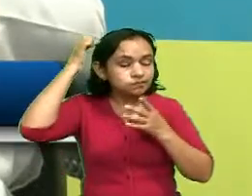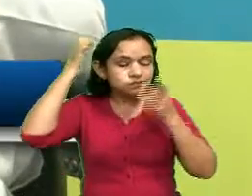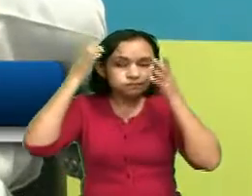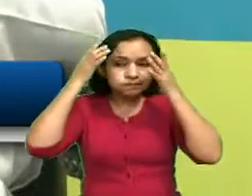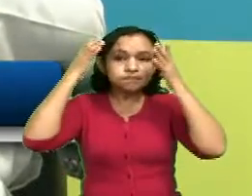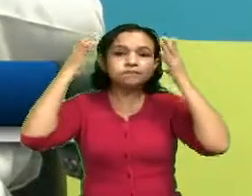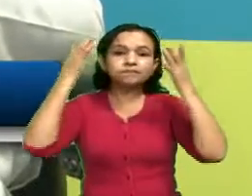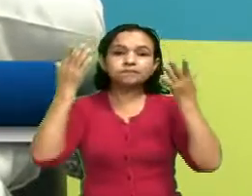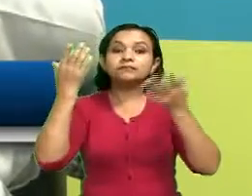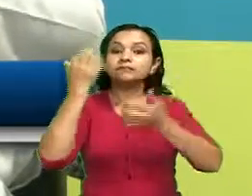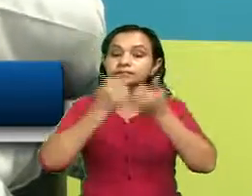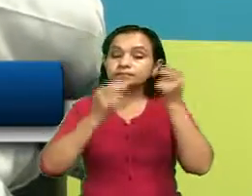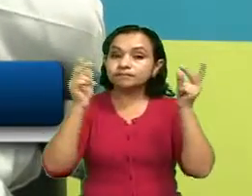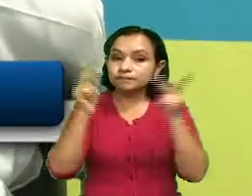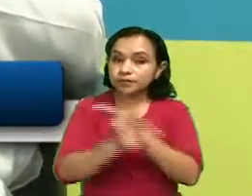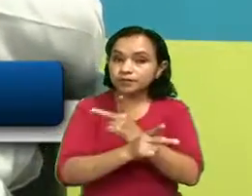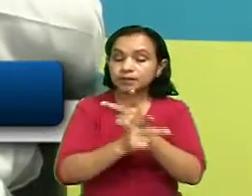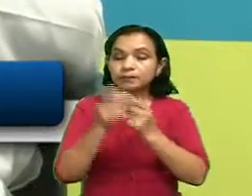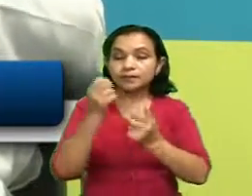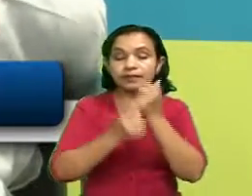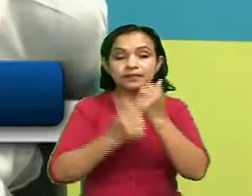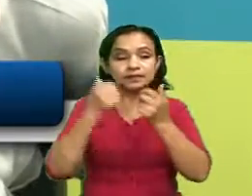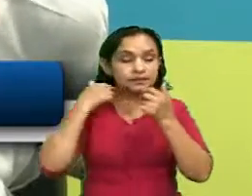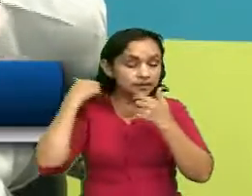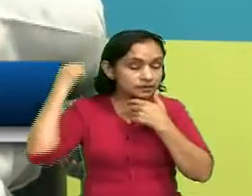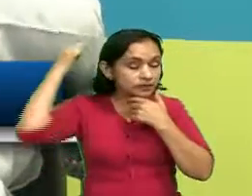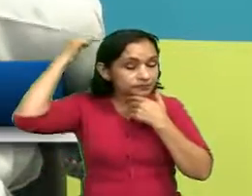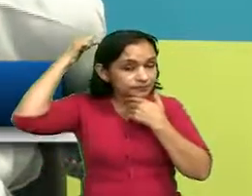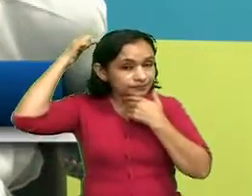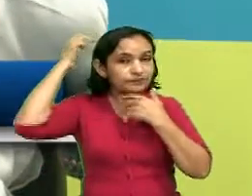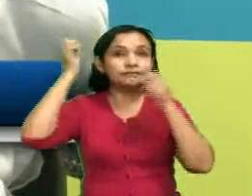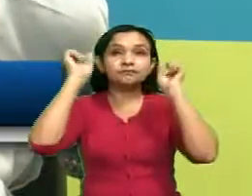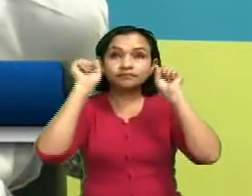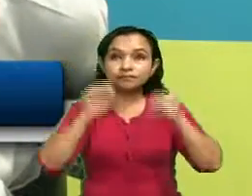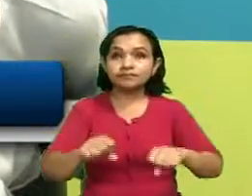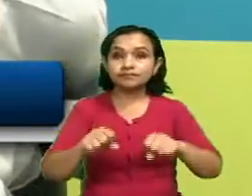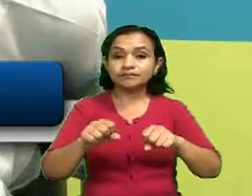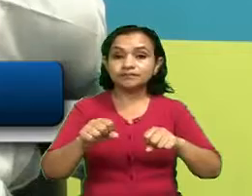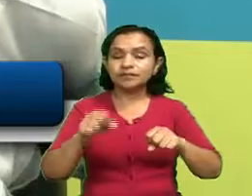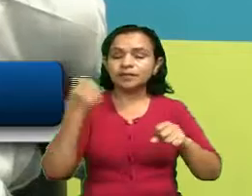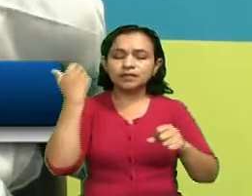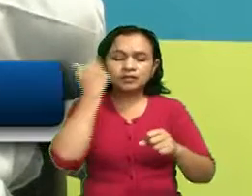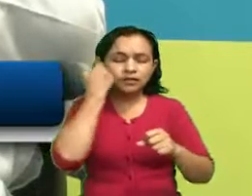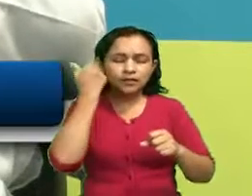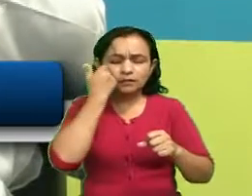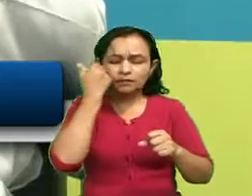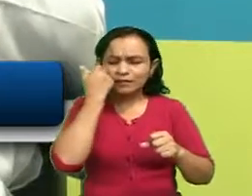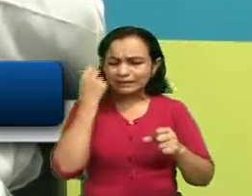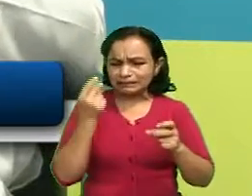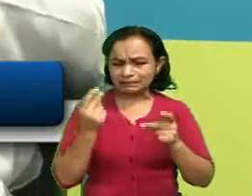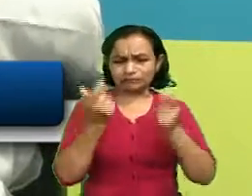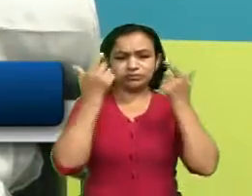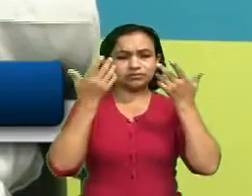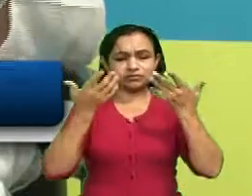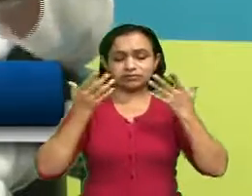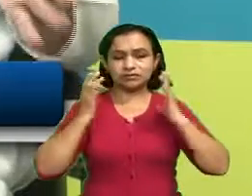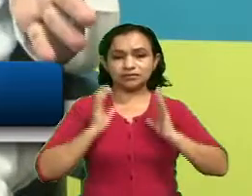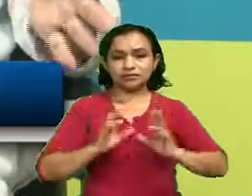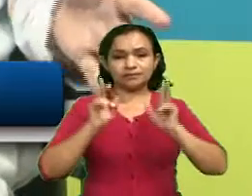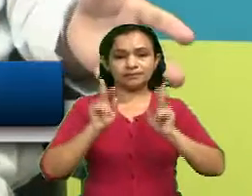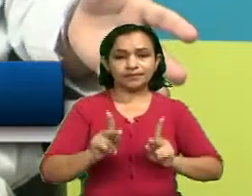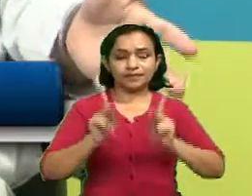casos graves, que son afectaciones cerebrales. Y de esta manera, es una enfermedad tan brusca que el